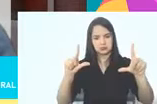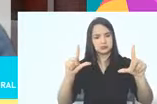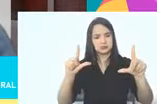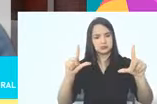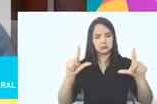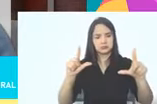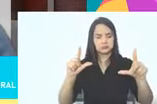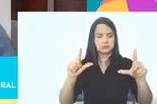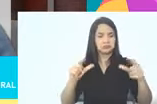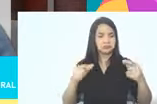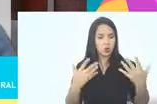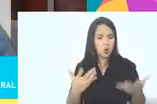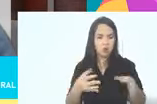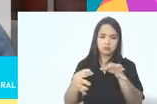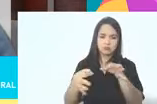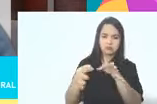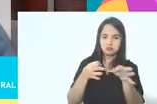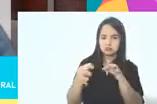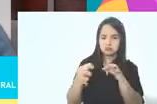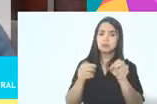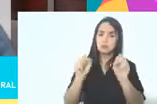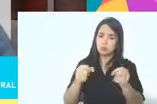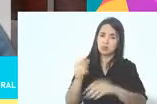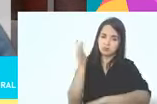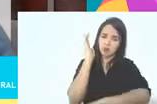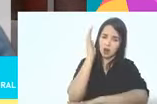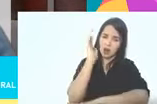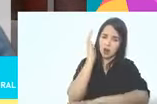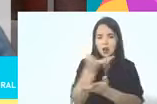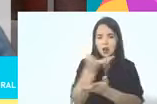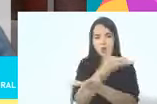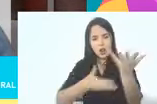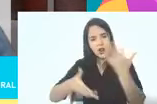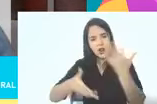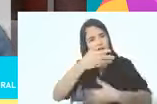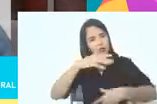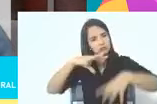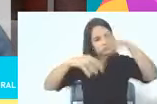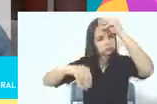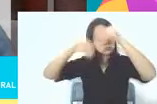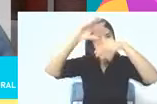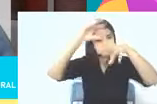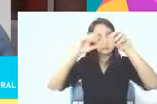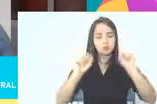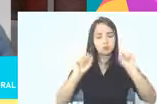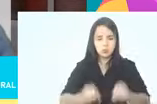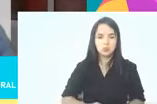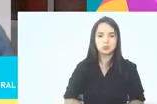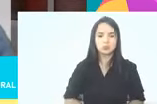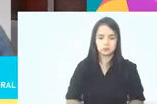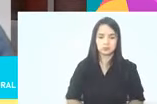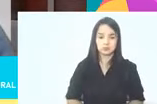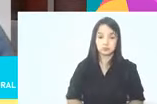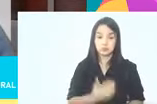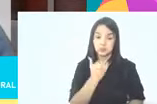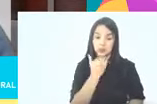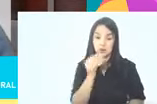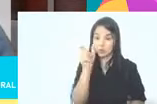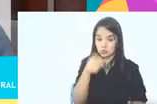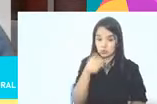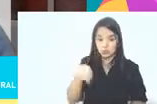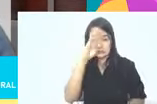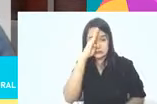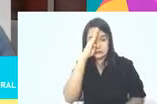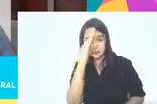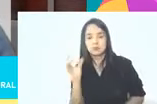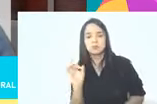secretario de Cultura y el secretario de Educación juntos nos estén acompañando en esta socialización. Lo felicitamos y los invitamos a que